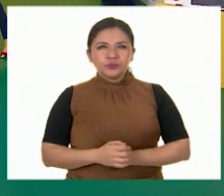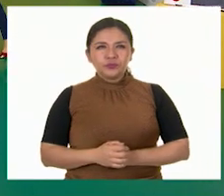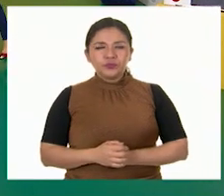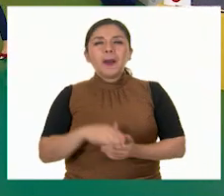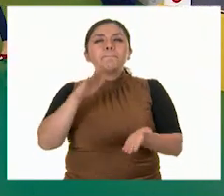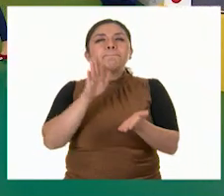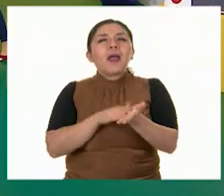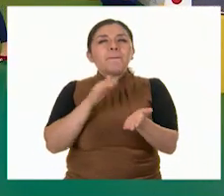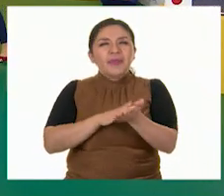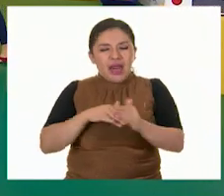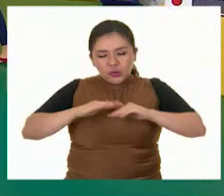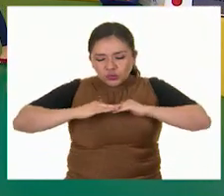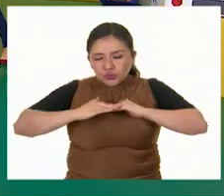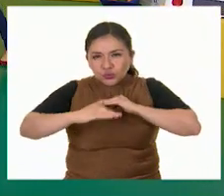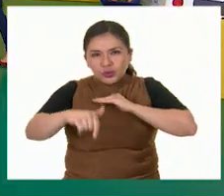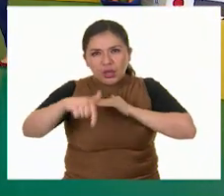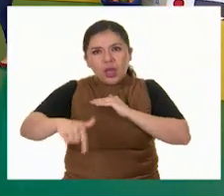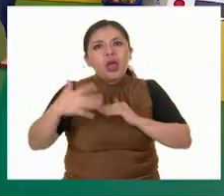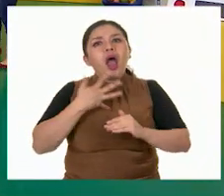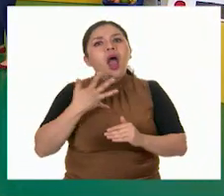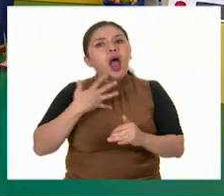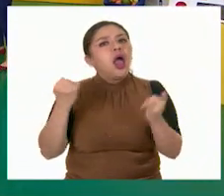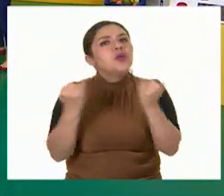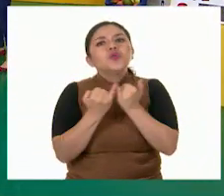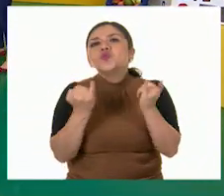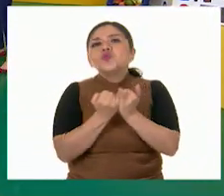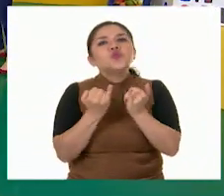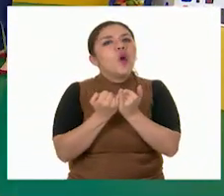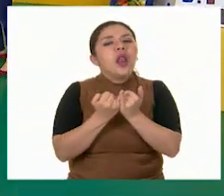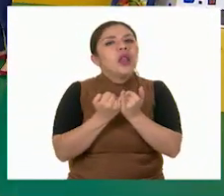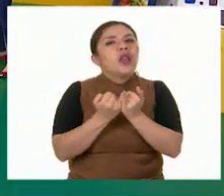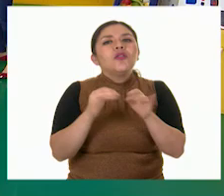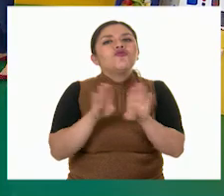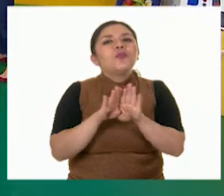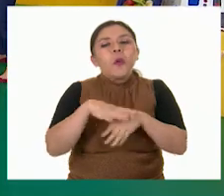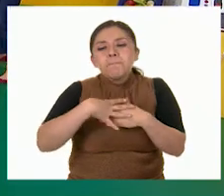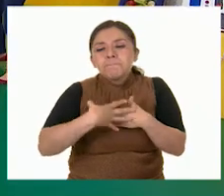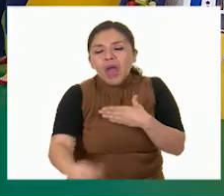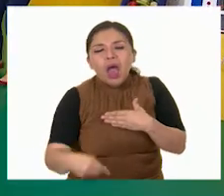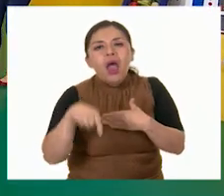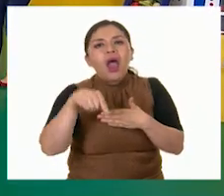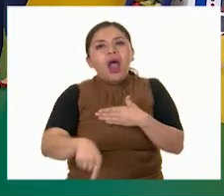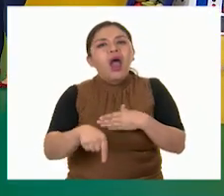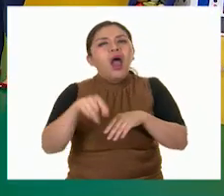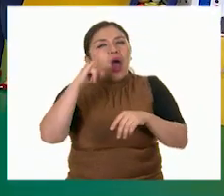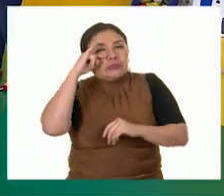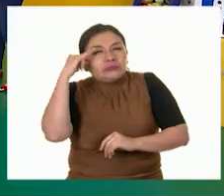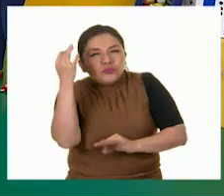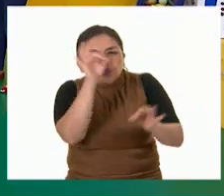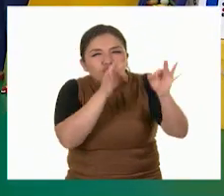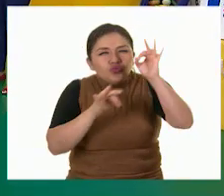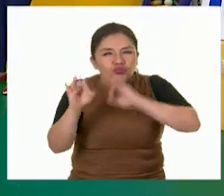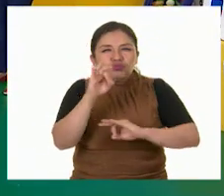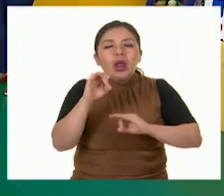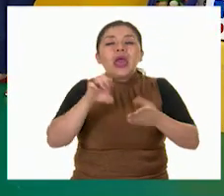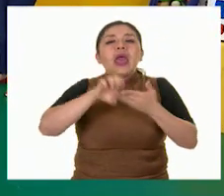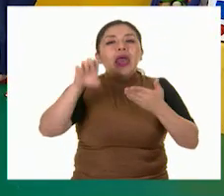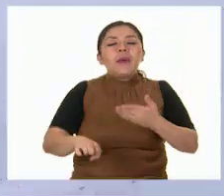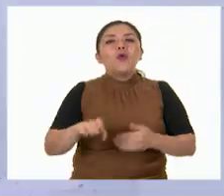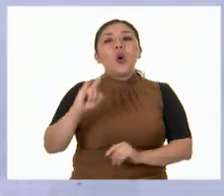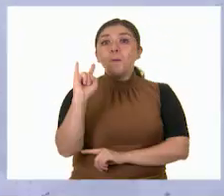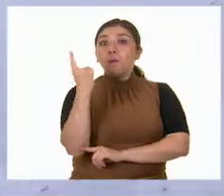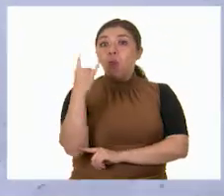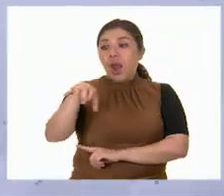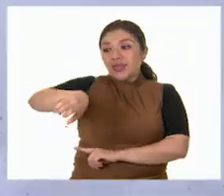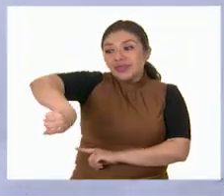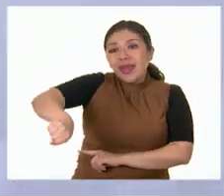el papel, pues también se va a llenar de esos microbios. Imagínate las manijas de la